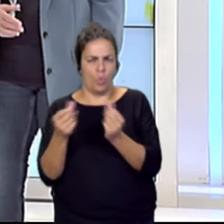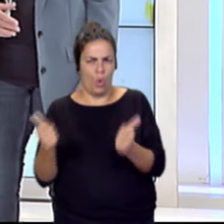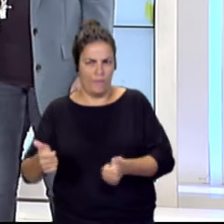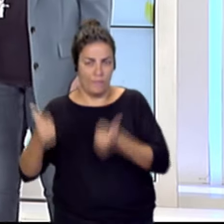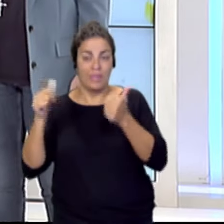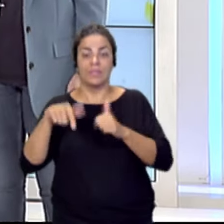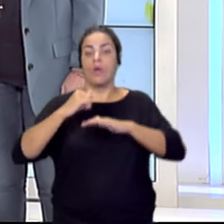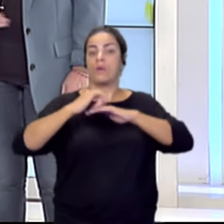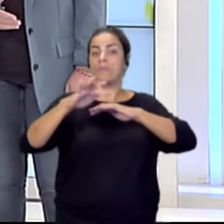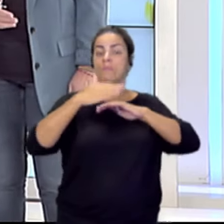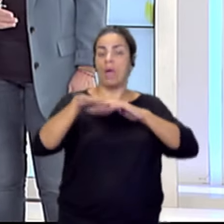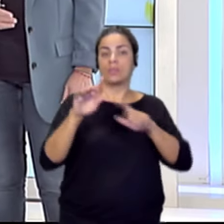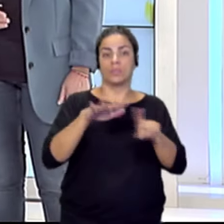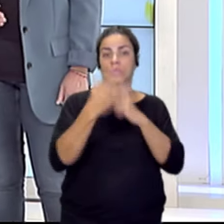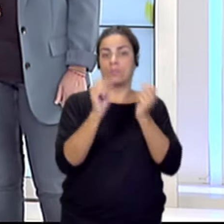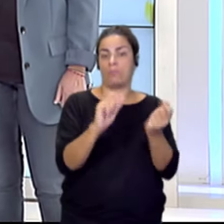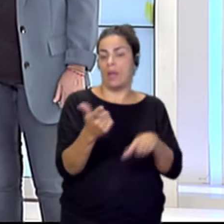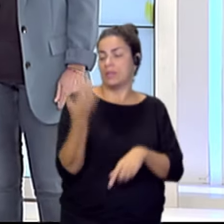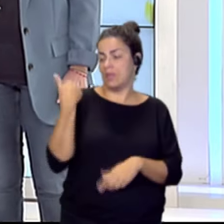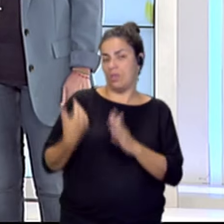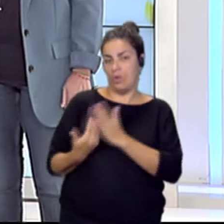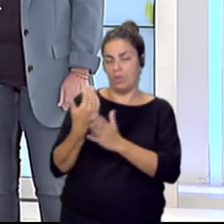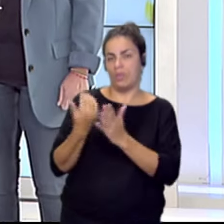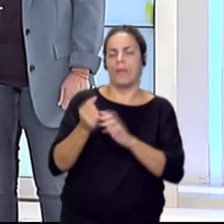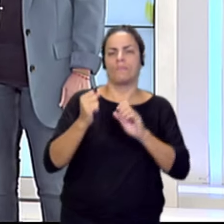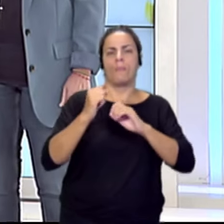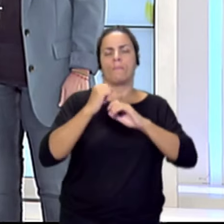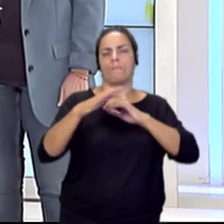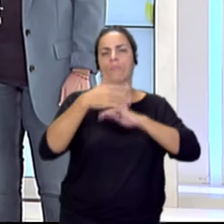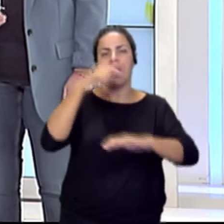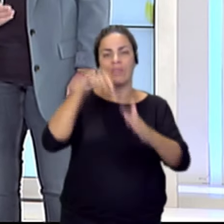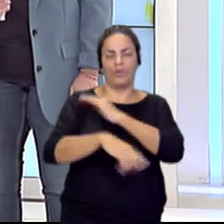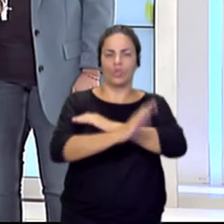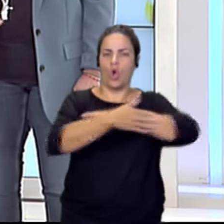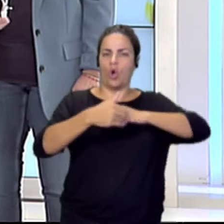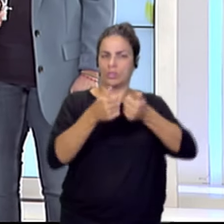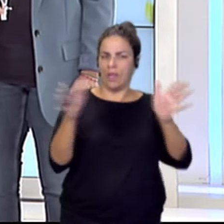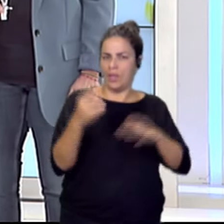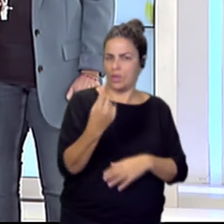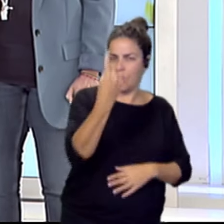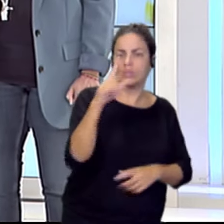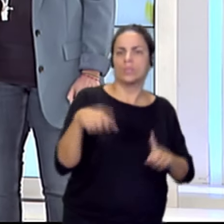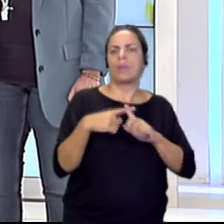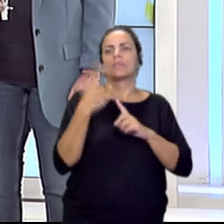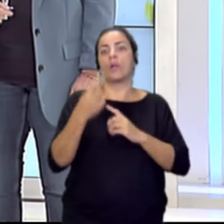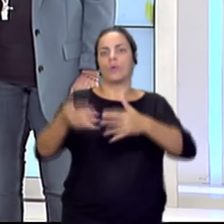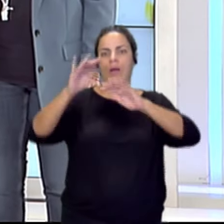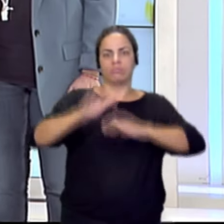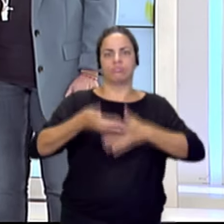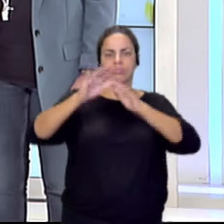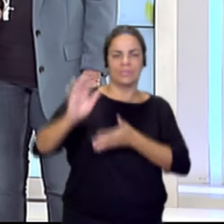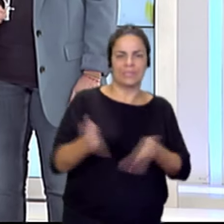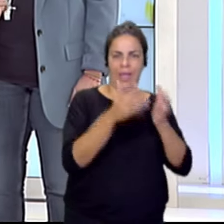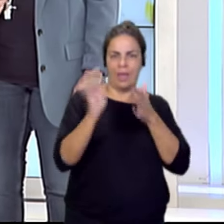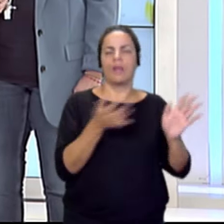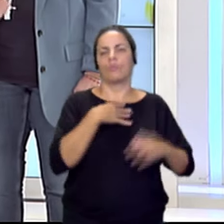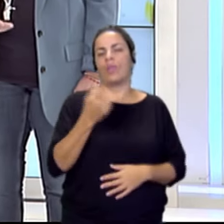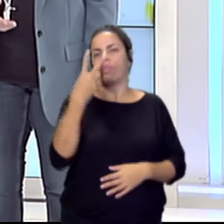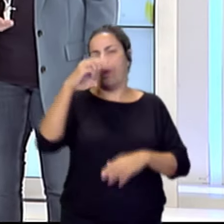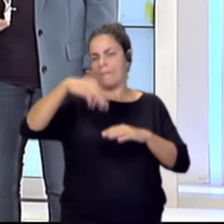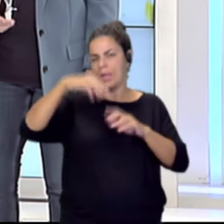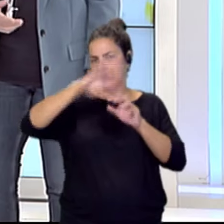seguimos con una situación similar a la de días anteriores. Hay mar de fondo, las costas abiertas al norte y algunas series de olas que pueden rondar los 2 metros de altura.